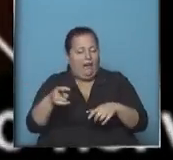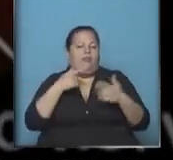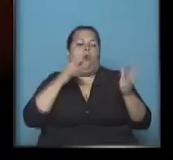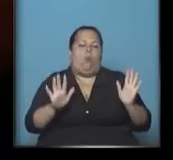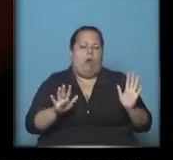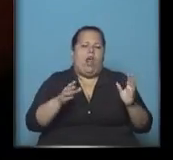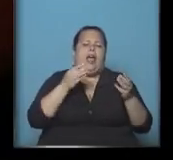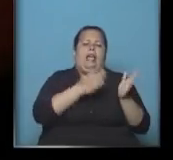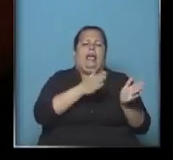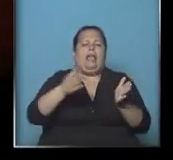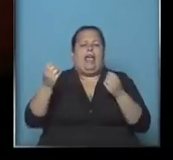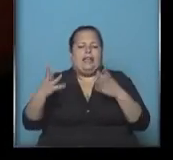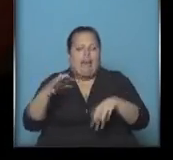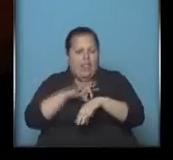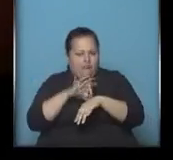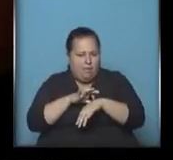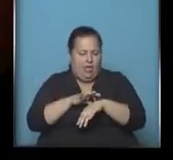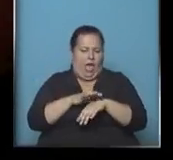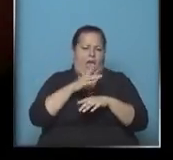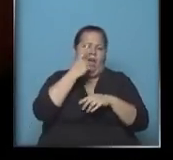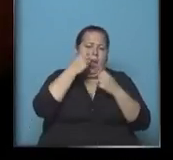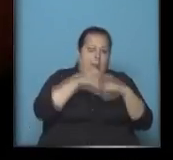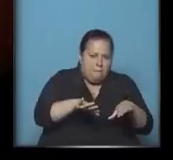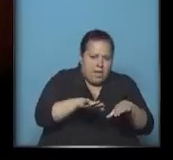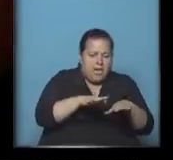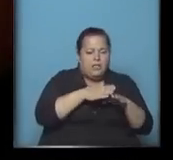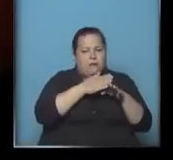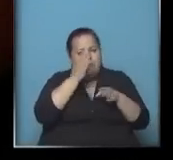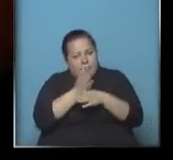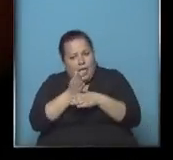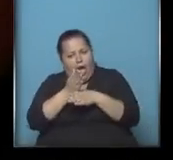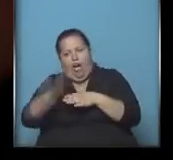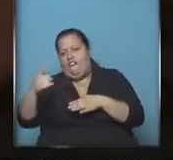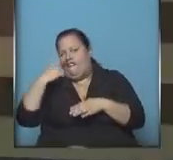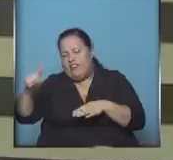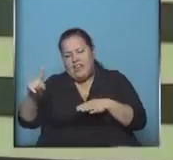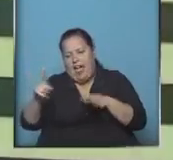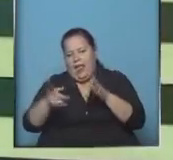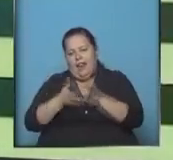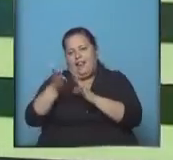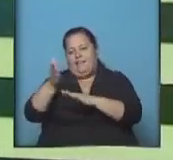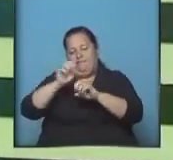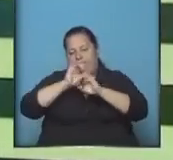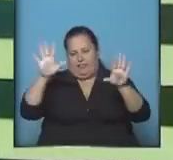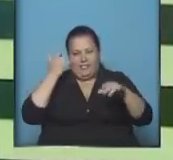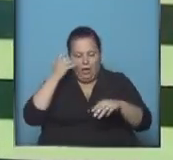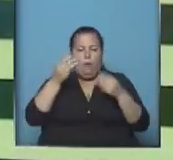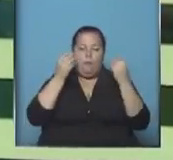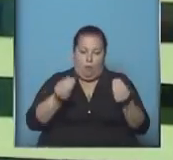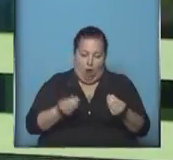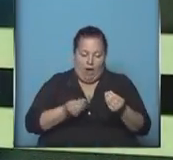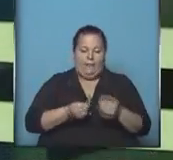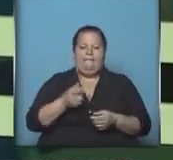en qué estadios de la enfermedad está está del estadio inicial en el medio o en el final queremos la proliferación porque